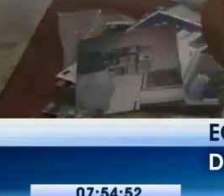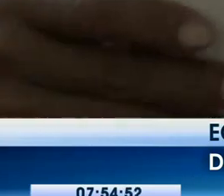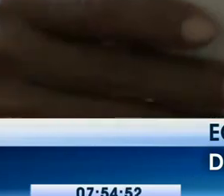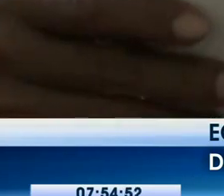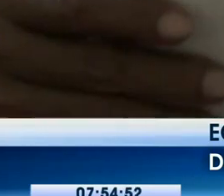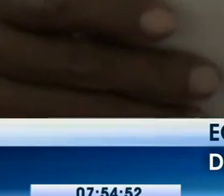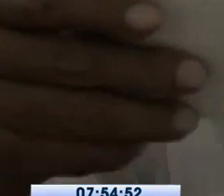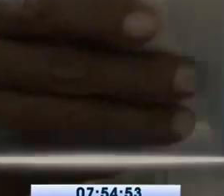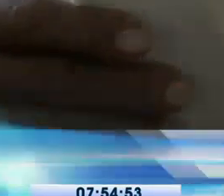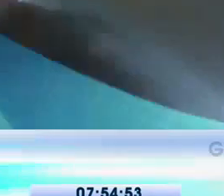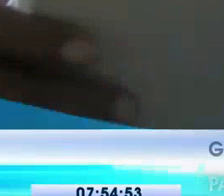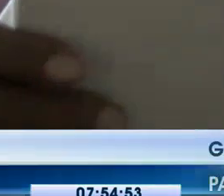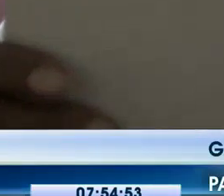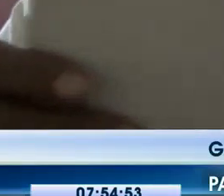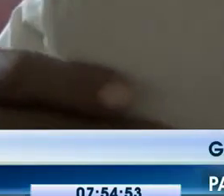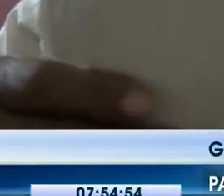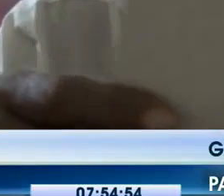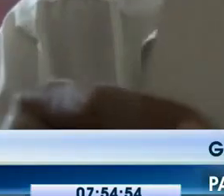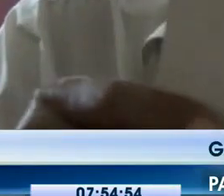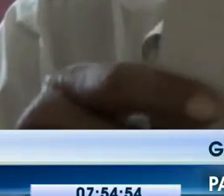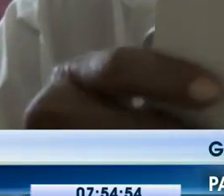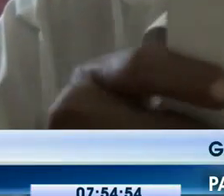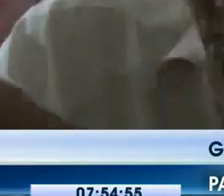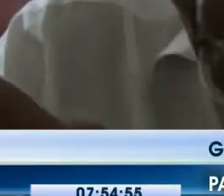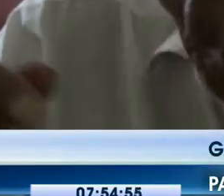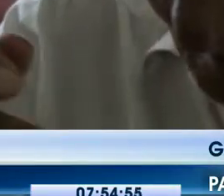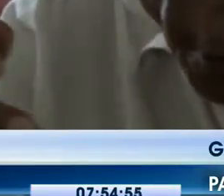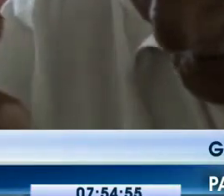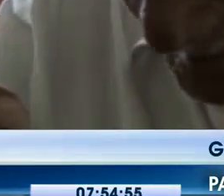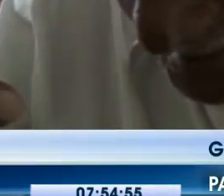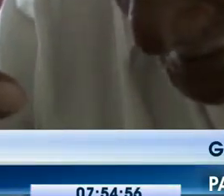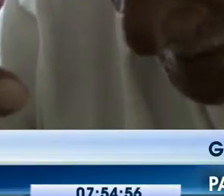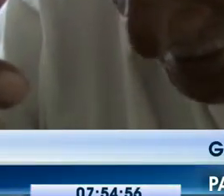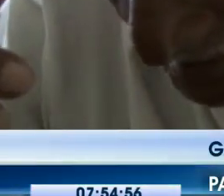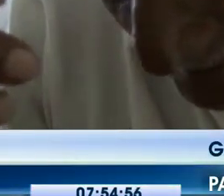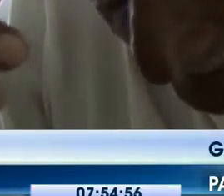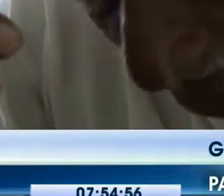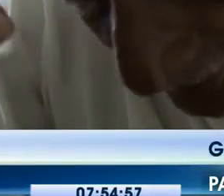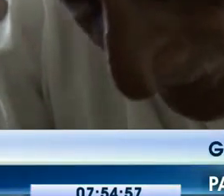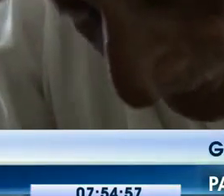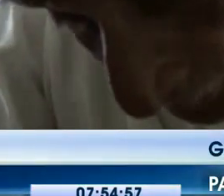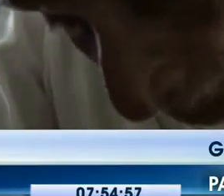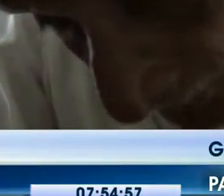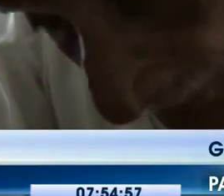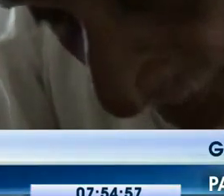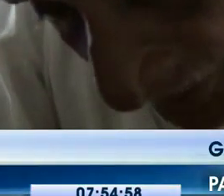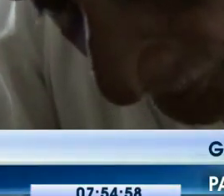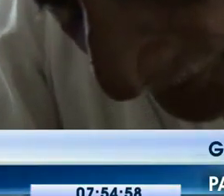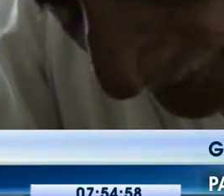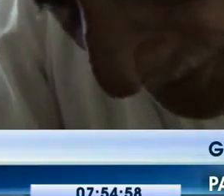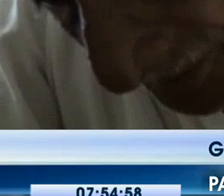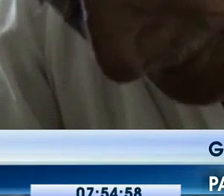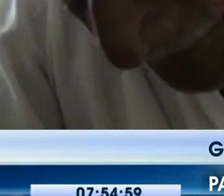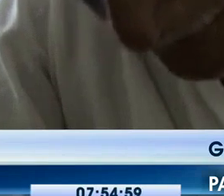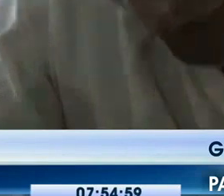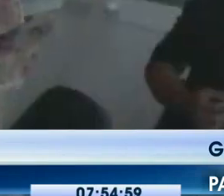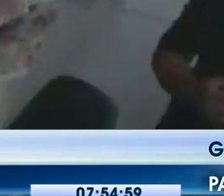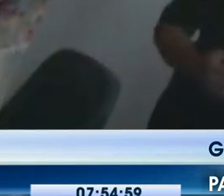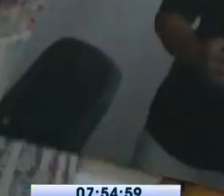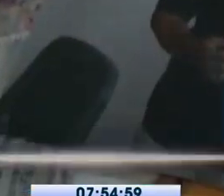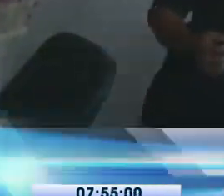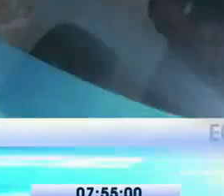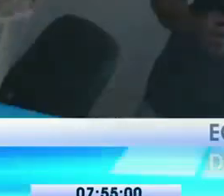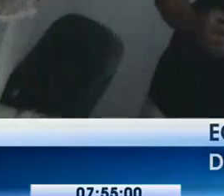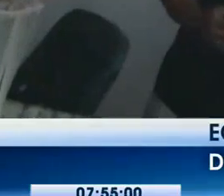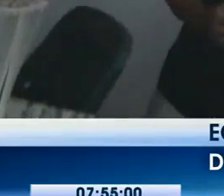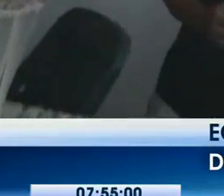hospital. Quedamos tristes porque se nos fue. Estoy bien agradecido, canto y gracias, no le ha pasado muchas cosas mías. Aún persiste